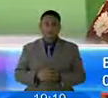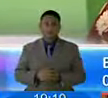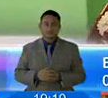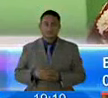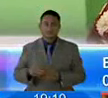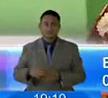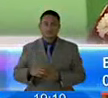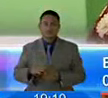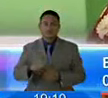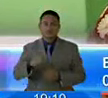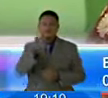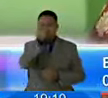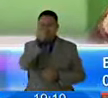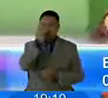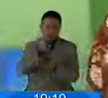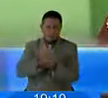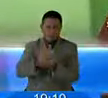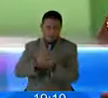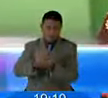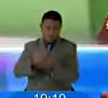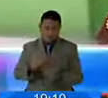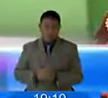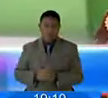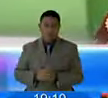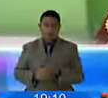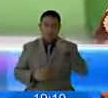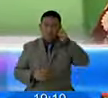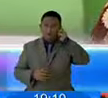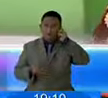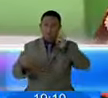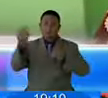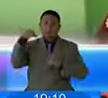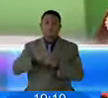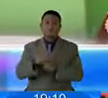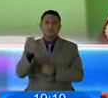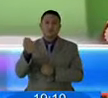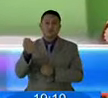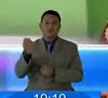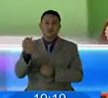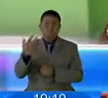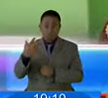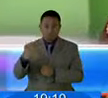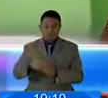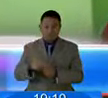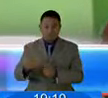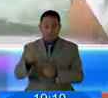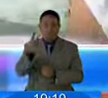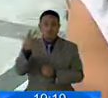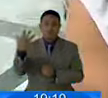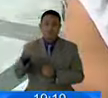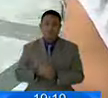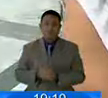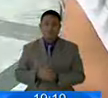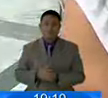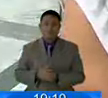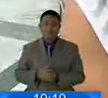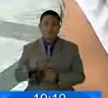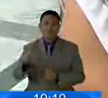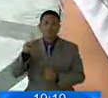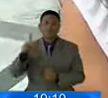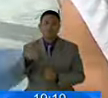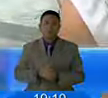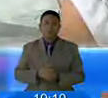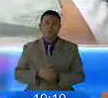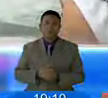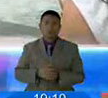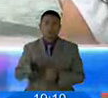es la paiteña, ha subido bastante. De antes estaba en $15 el saco, ahorita está a $45. Lo que ha subido, en cambio,